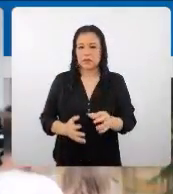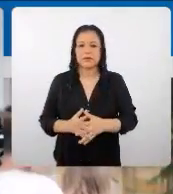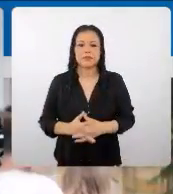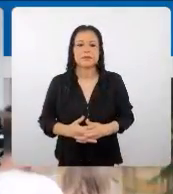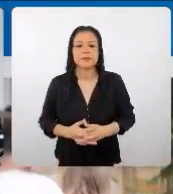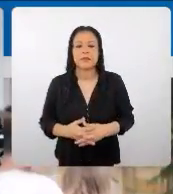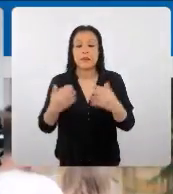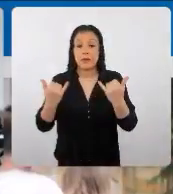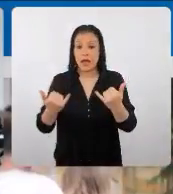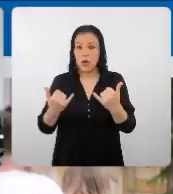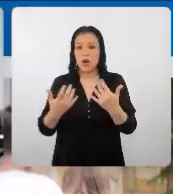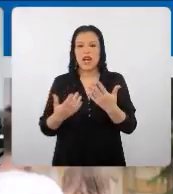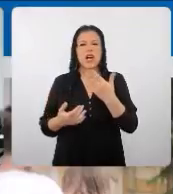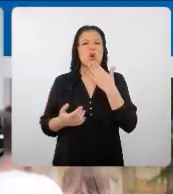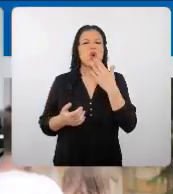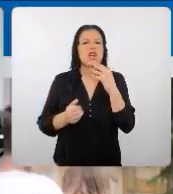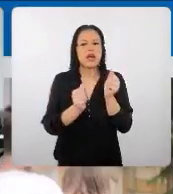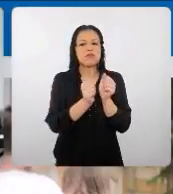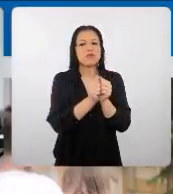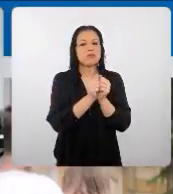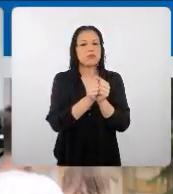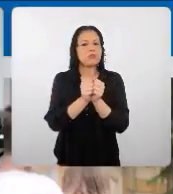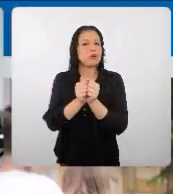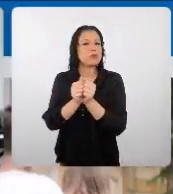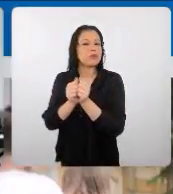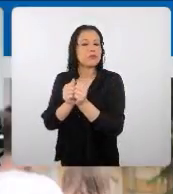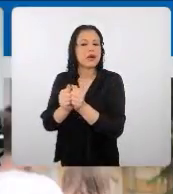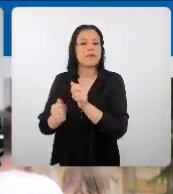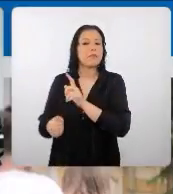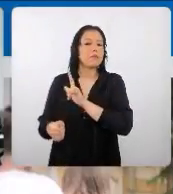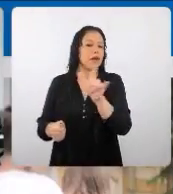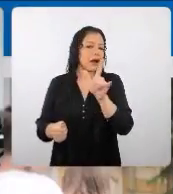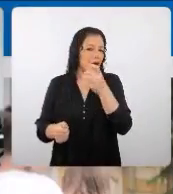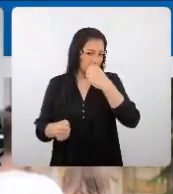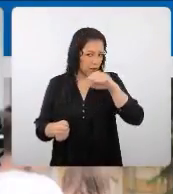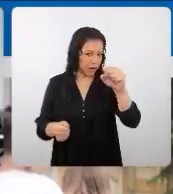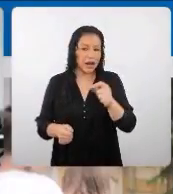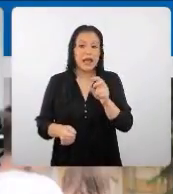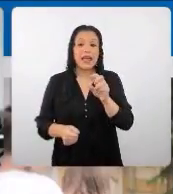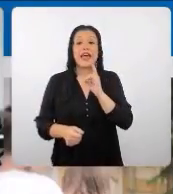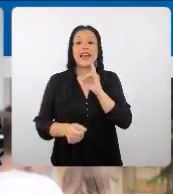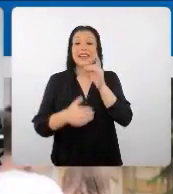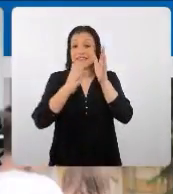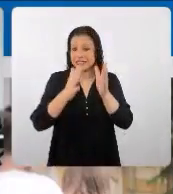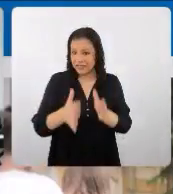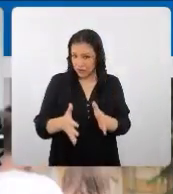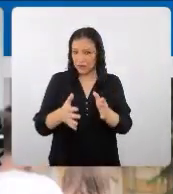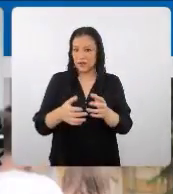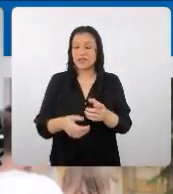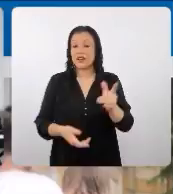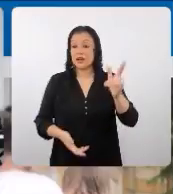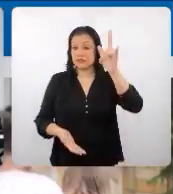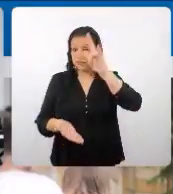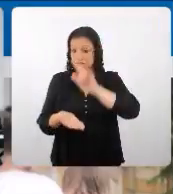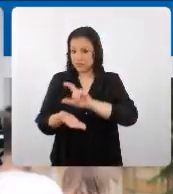Ahora, la compañía para viajar. ¿Con quién viajaría el estadounidense que viene a Perú?